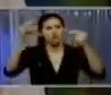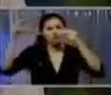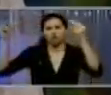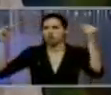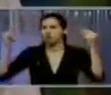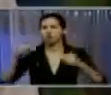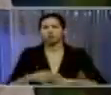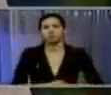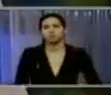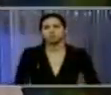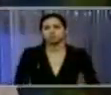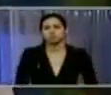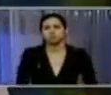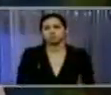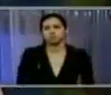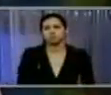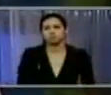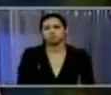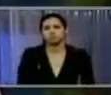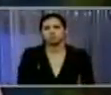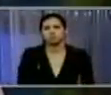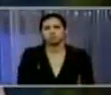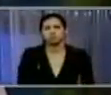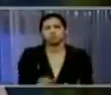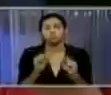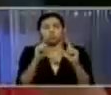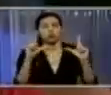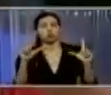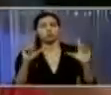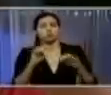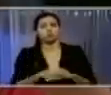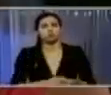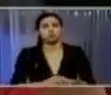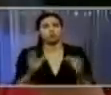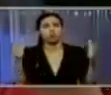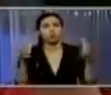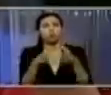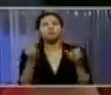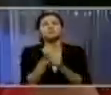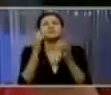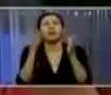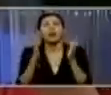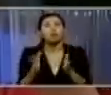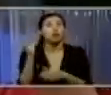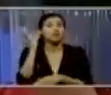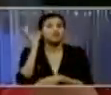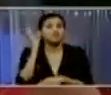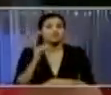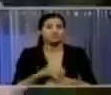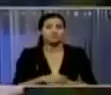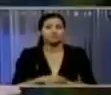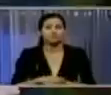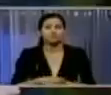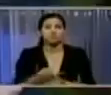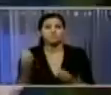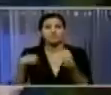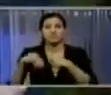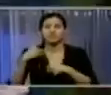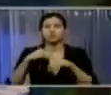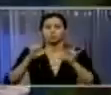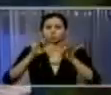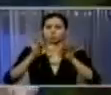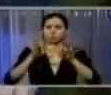Y les contaba, fíjate, apareció esto aquí de repente. Un grupo de trabajadores me dijeron, metimos la...